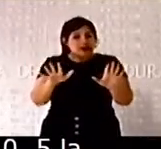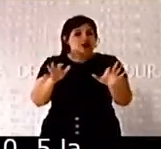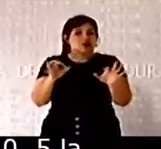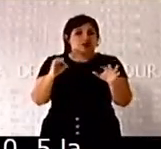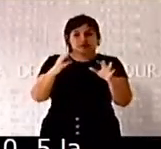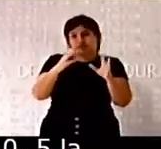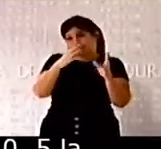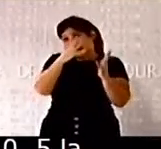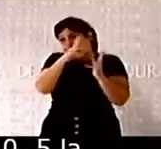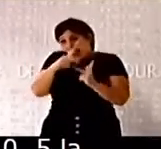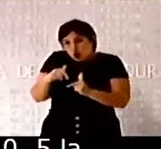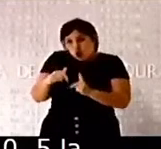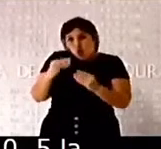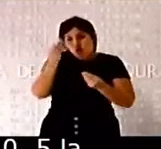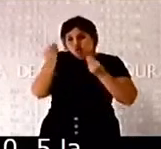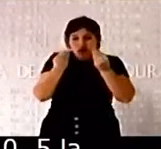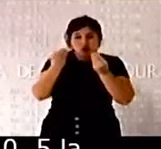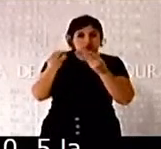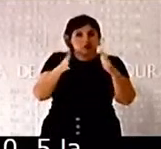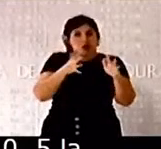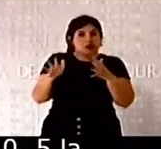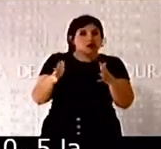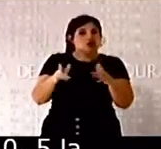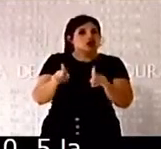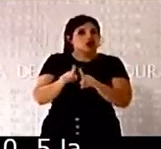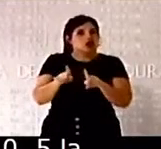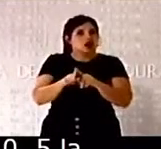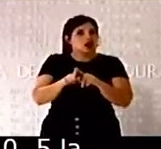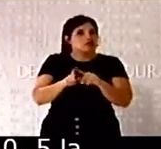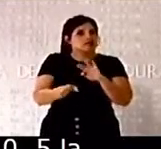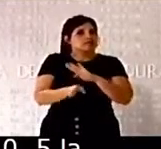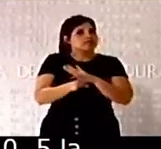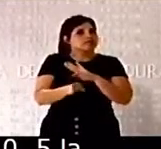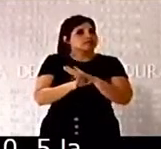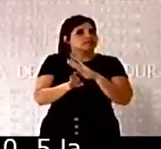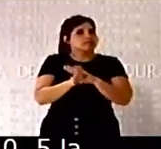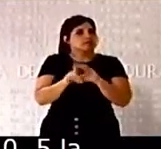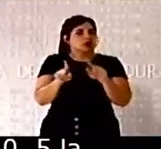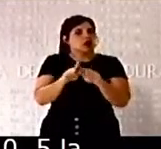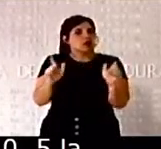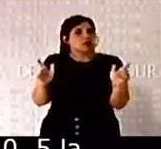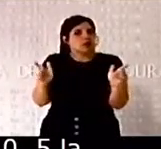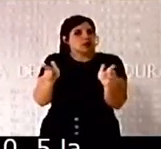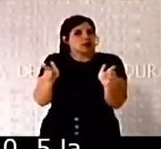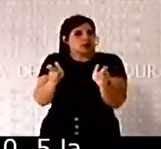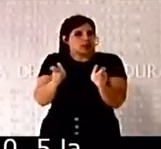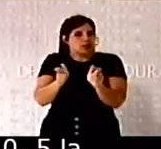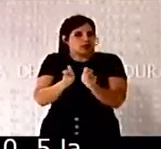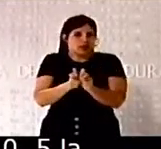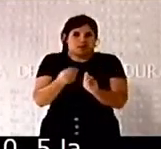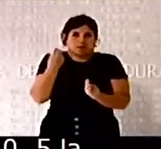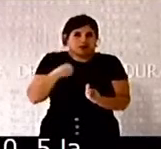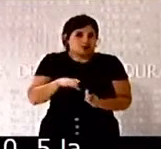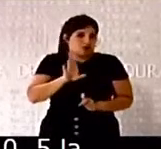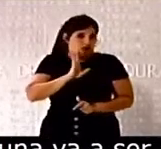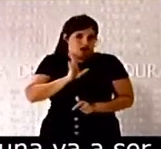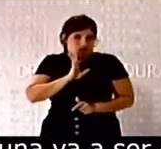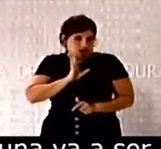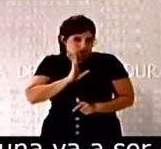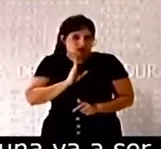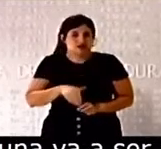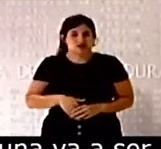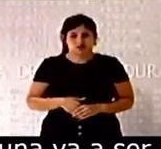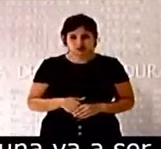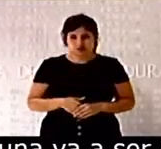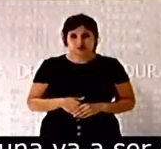sin duda ninguna va a ser a seguir en esa tendencia decreciente de la que les hablaba antes,